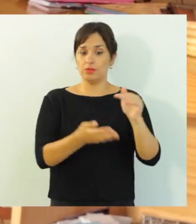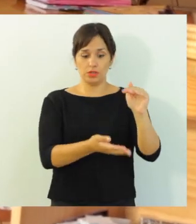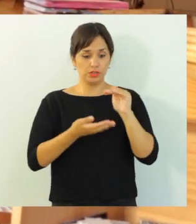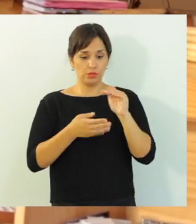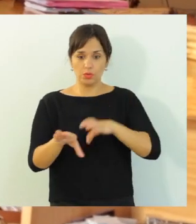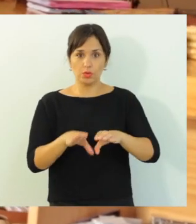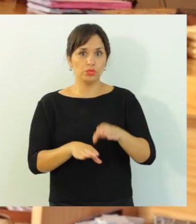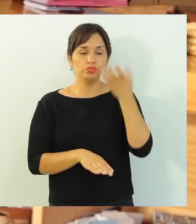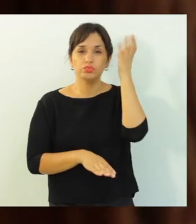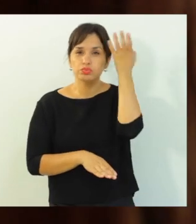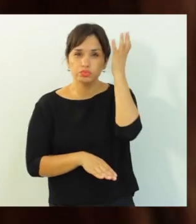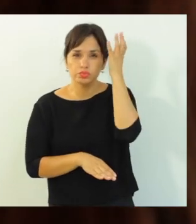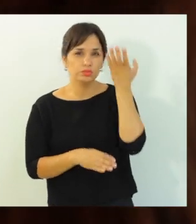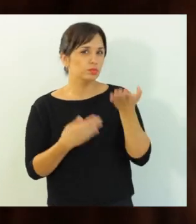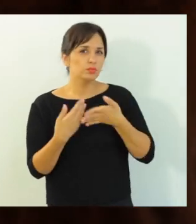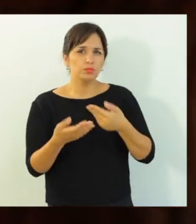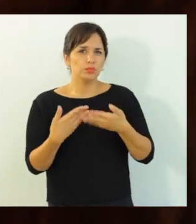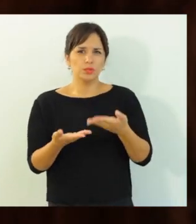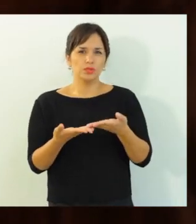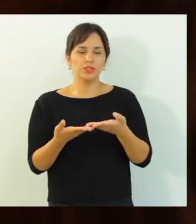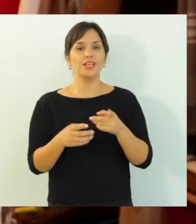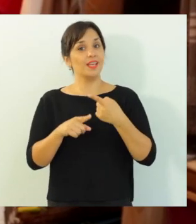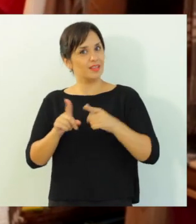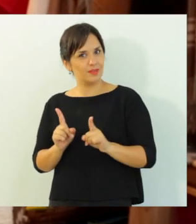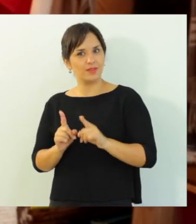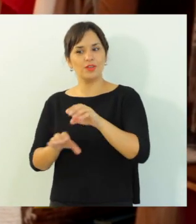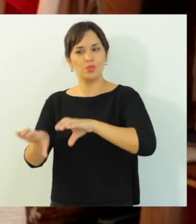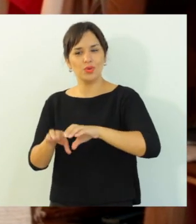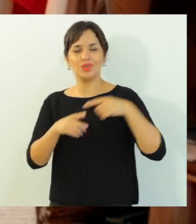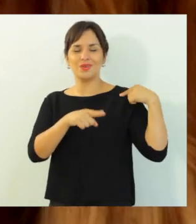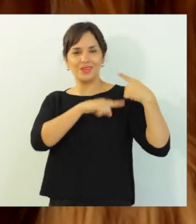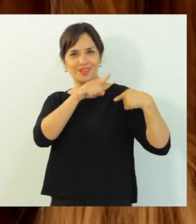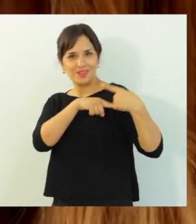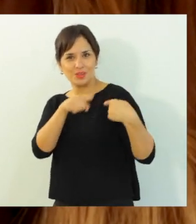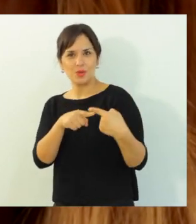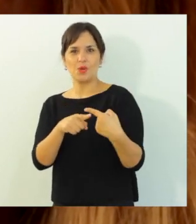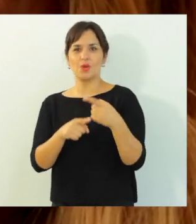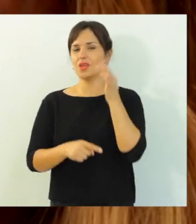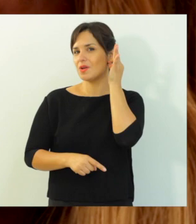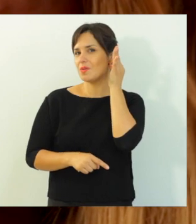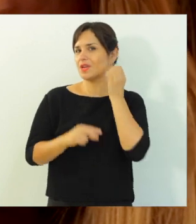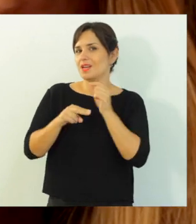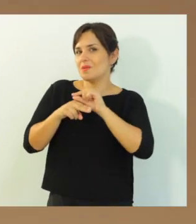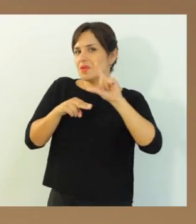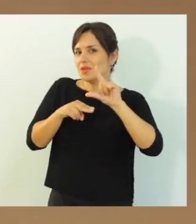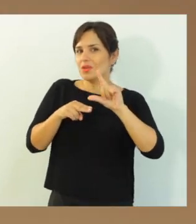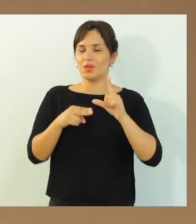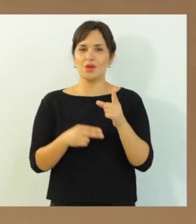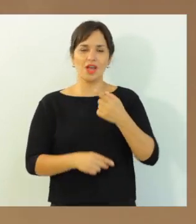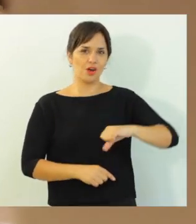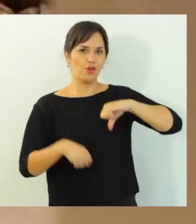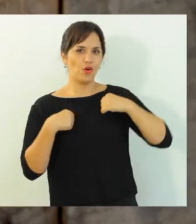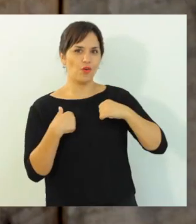recibes un producto que no sabes de cuál es su procedencia a otro que tiene una historia, que es una mujer emprendedora,